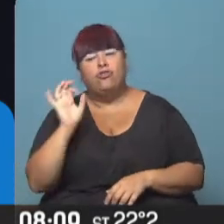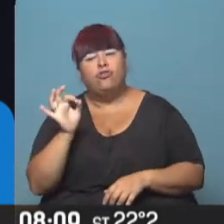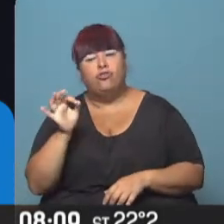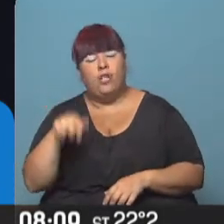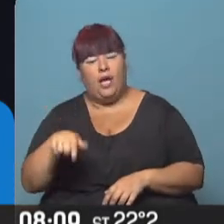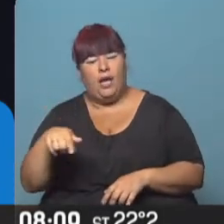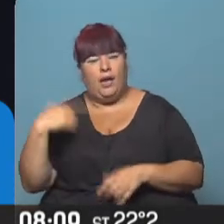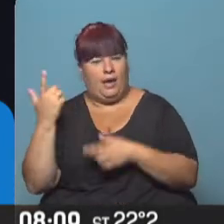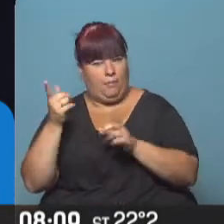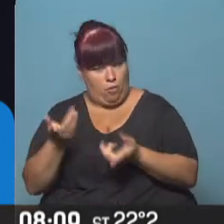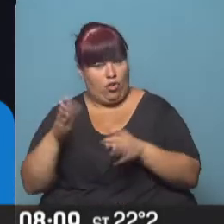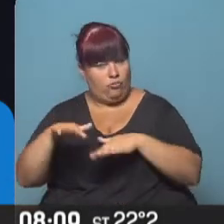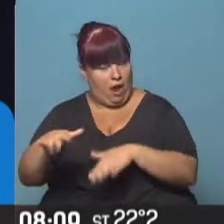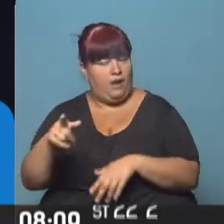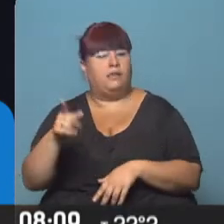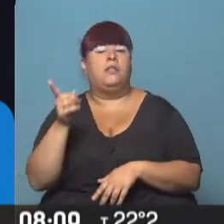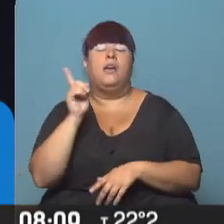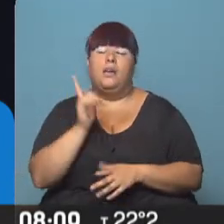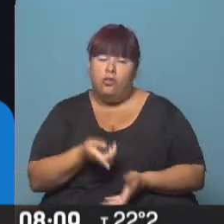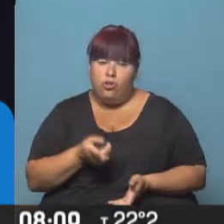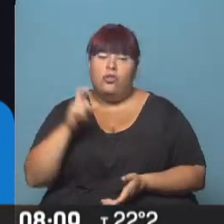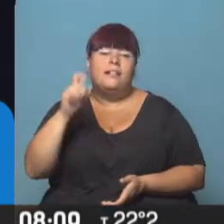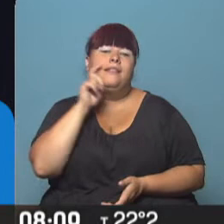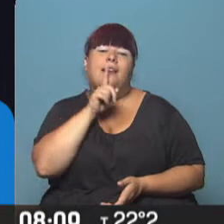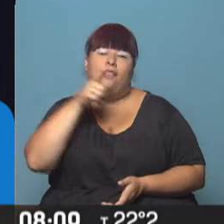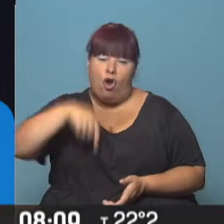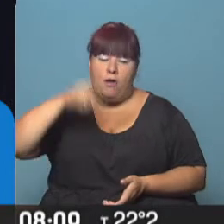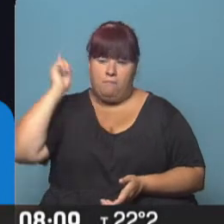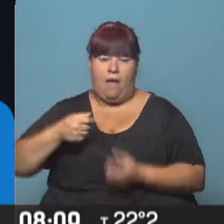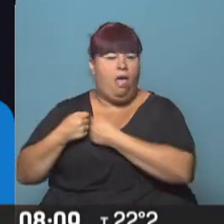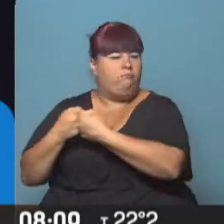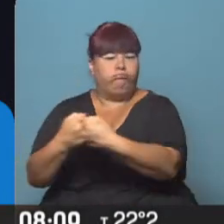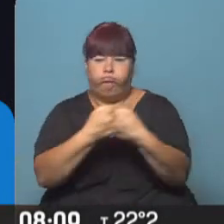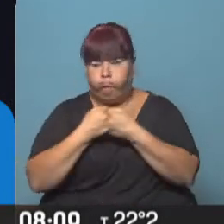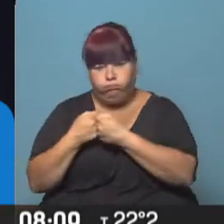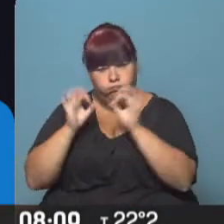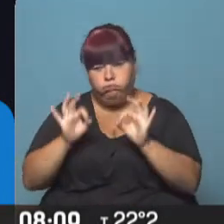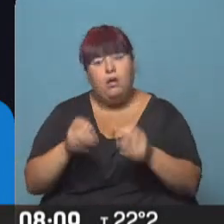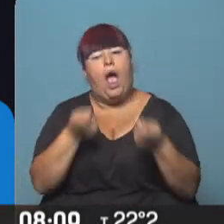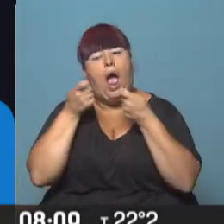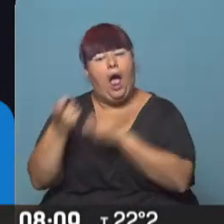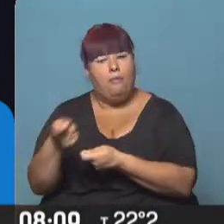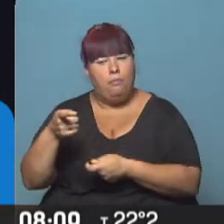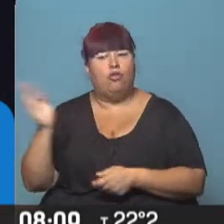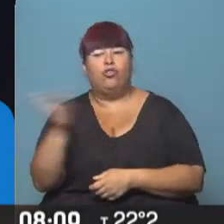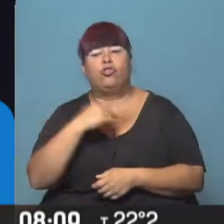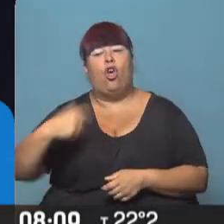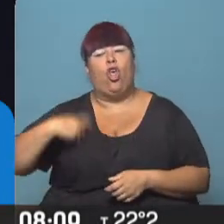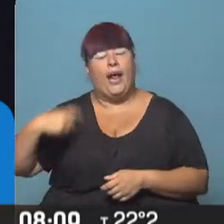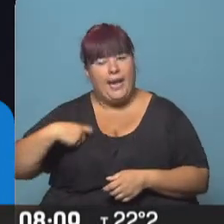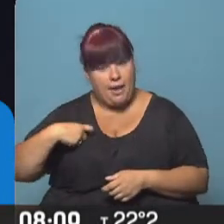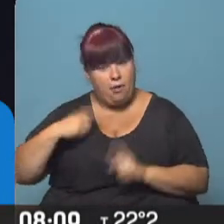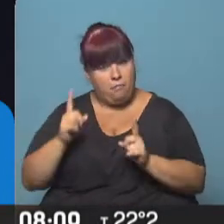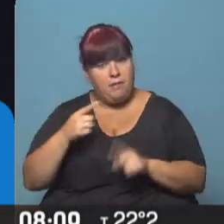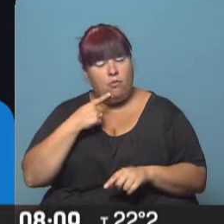están movilizando. Entonces, la CGT ha decidido hoy por unanimidad acompañar a todos los gremios, tal